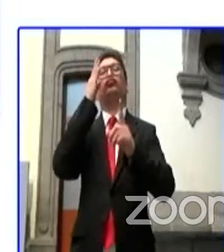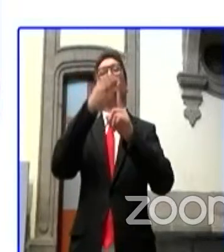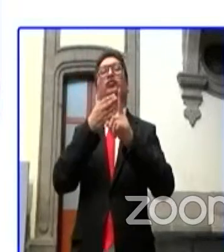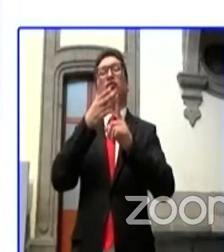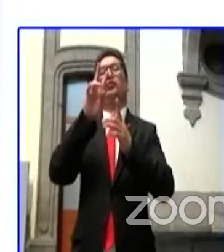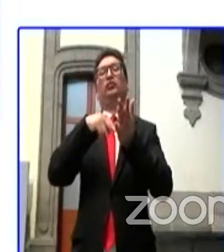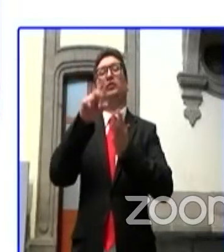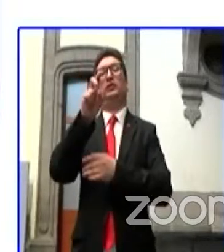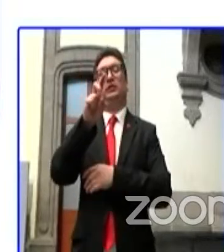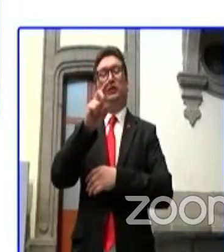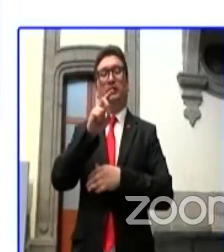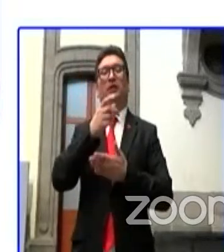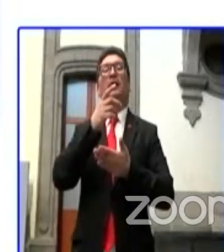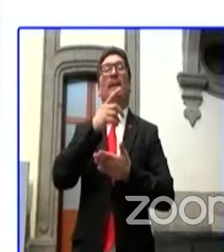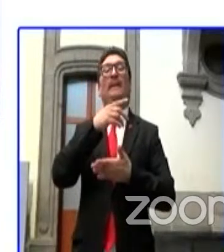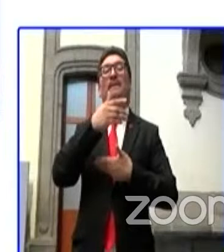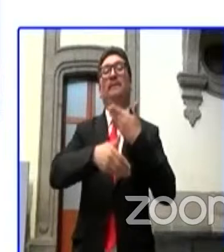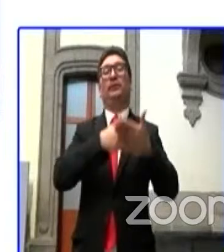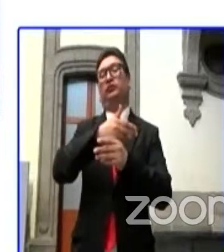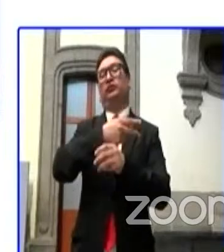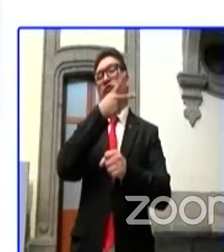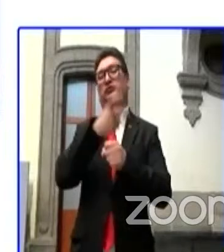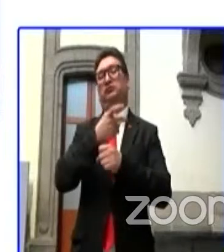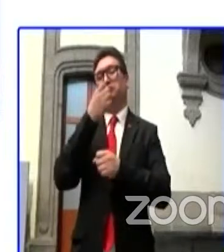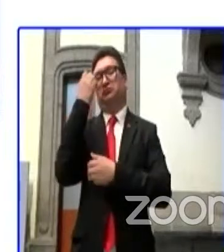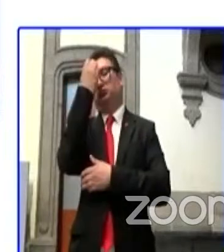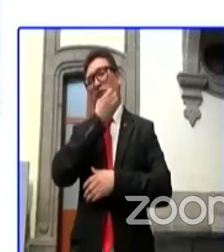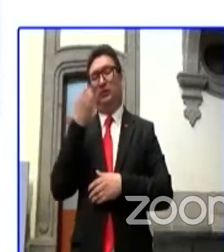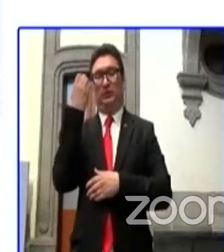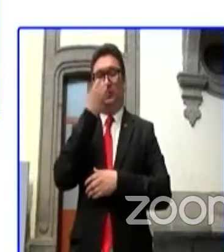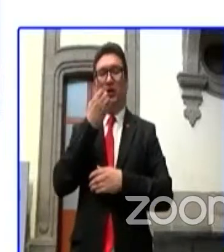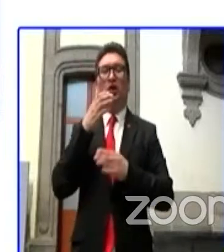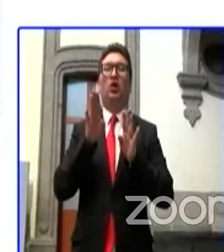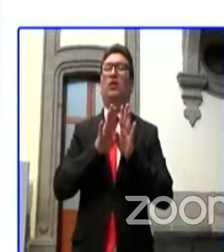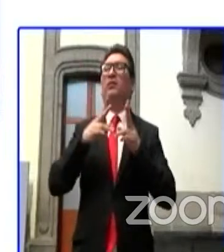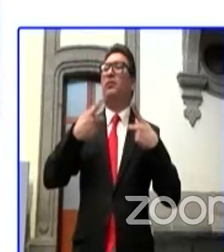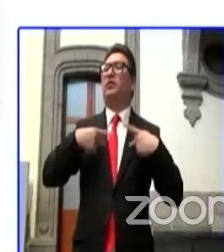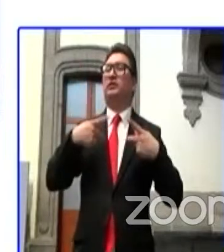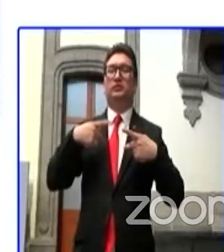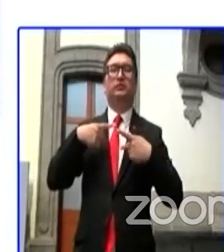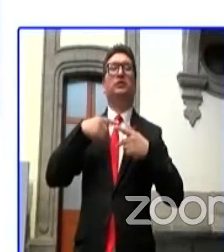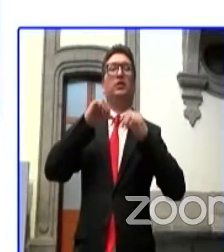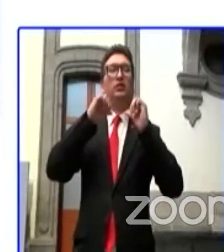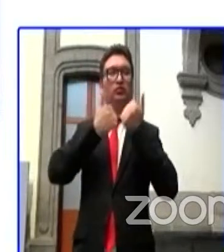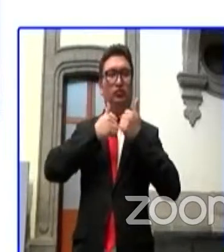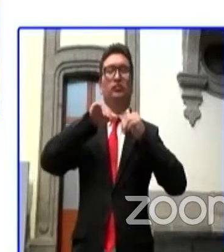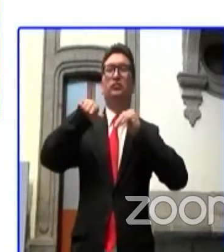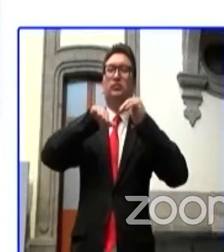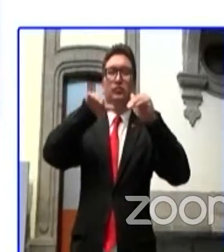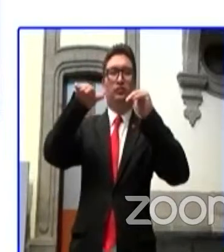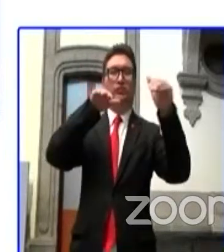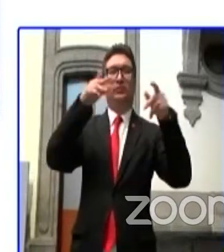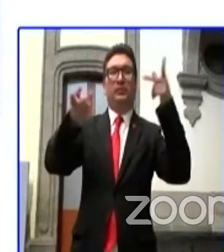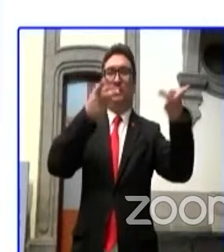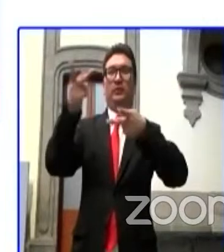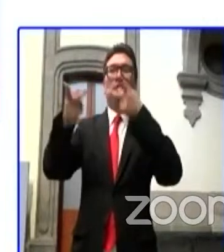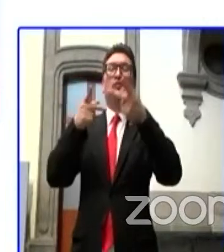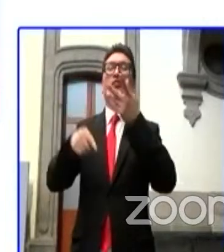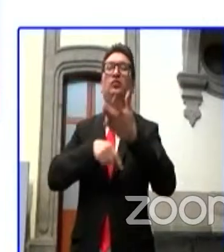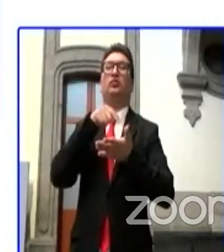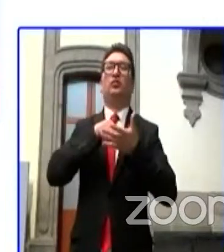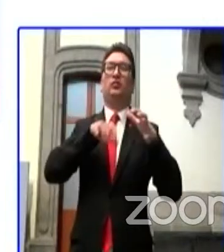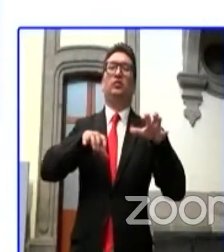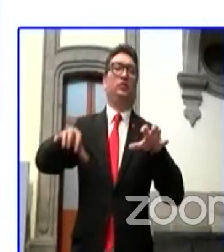2030. Y después de una segunda evaluación, un ejercicio de consulta a sociedad civil organizada, en todos los sectores, se incluye la